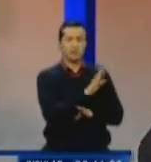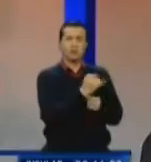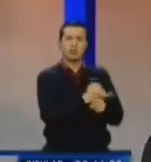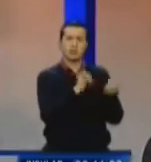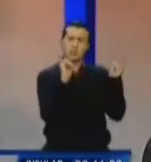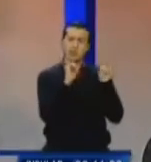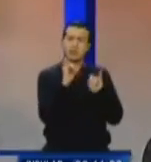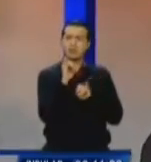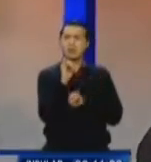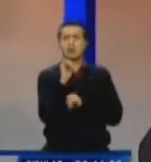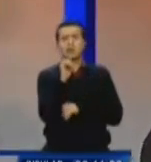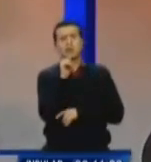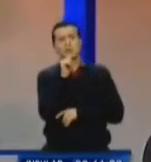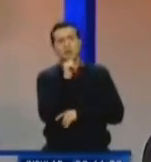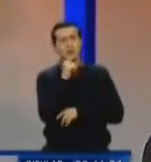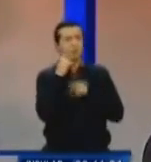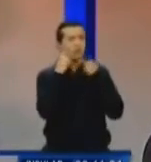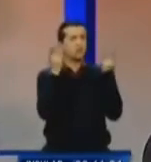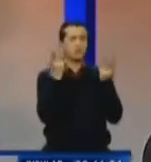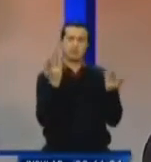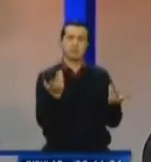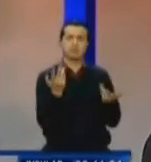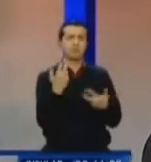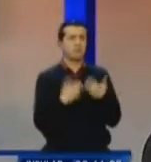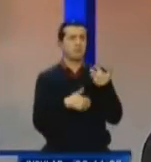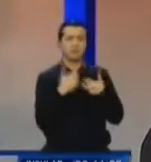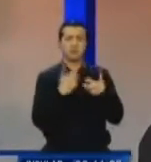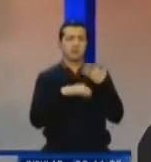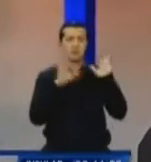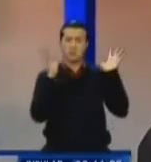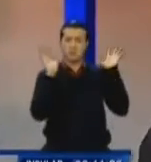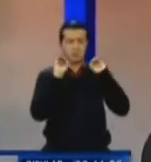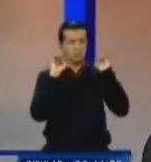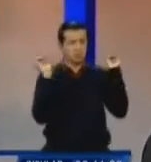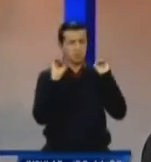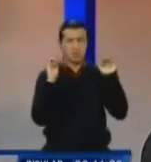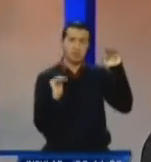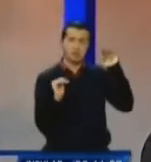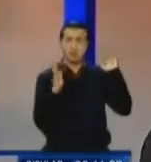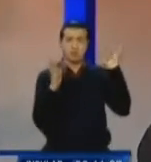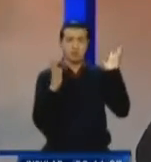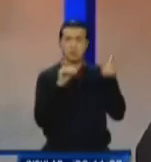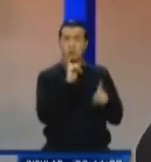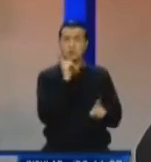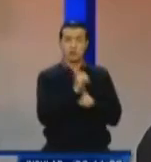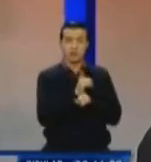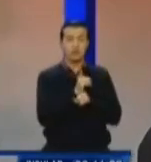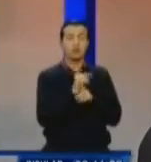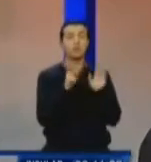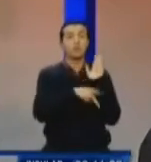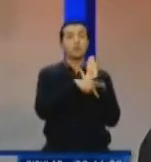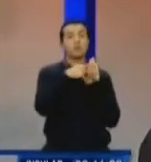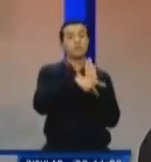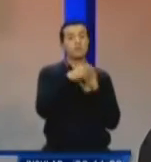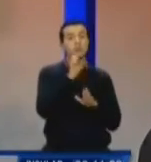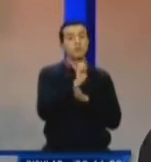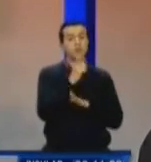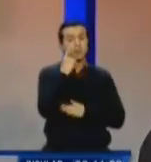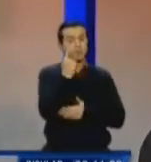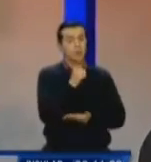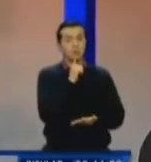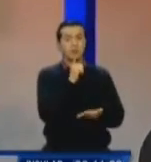decir que en ese plano no tenemos un problema de ese tipo no hay una asimetría y petroecuador están dando una muestra de